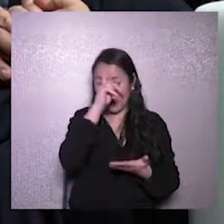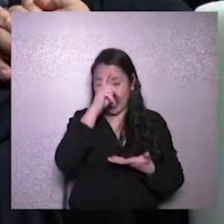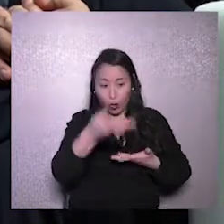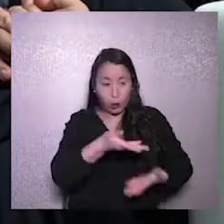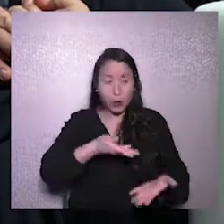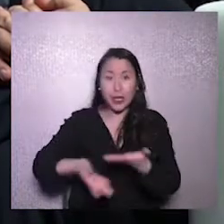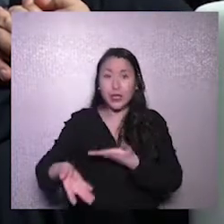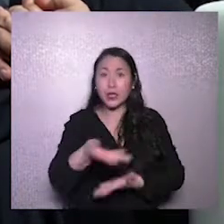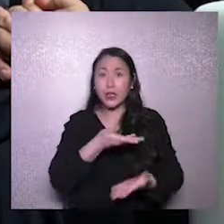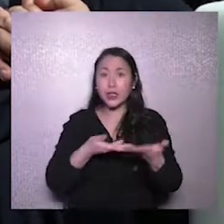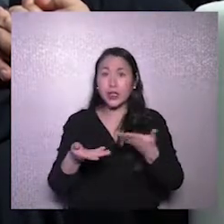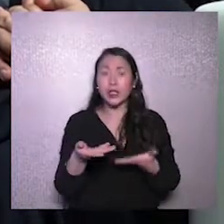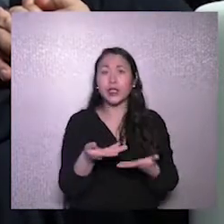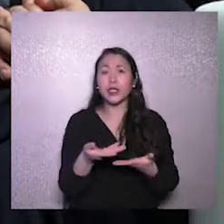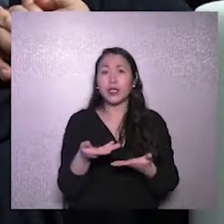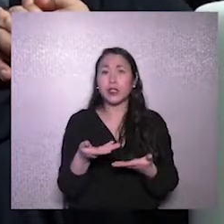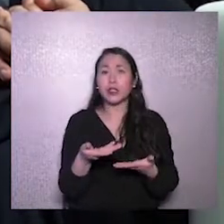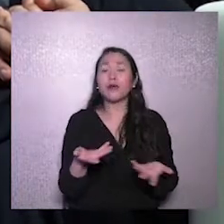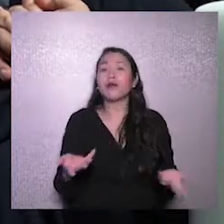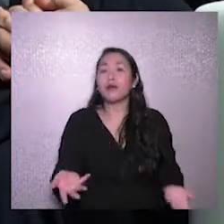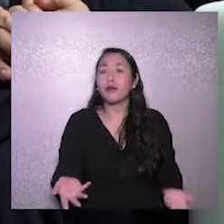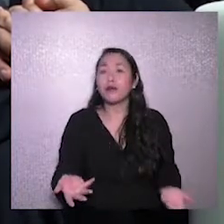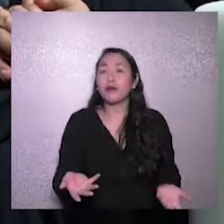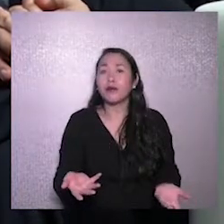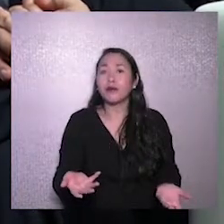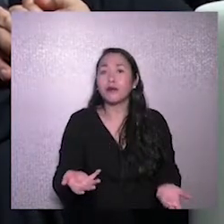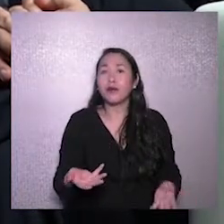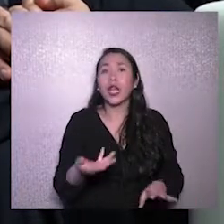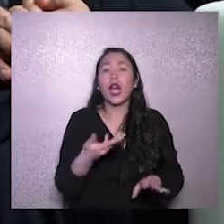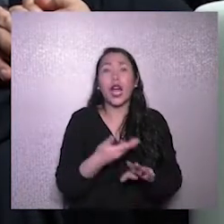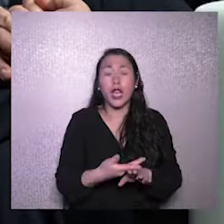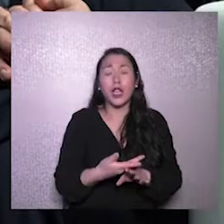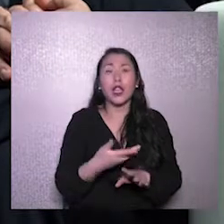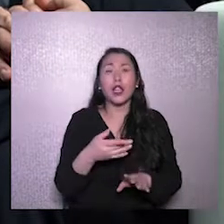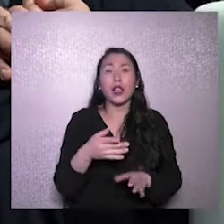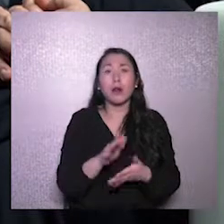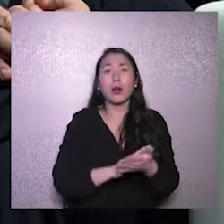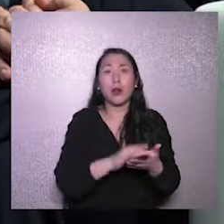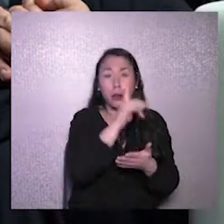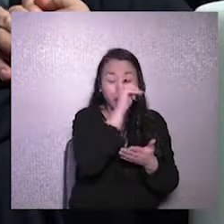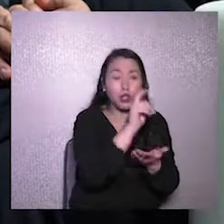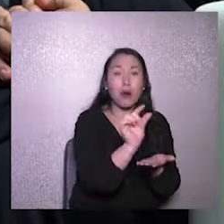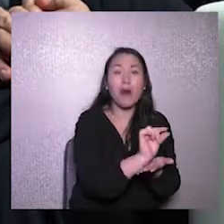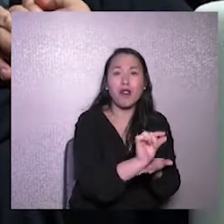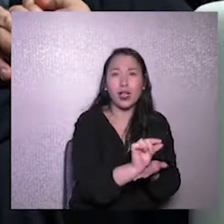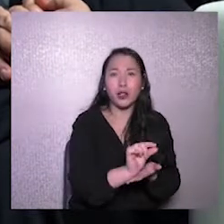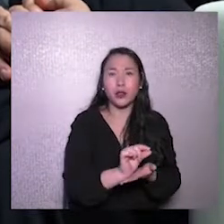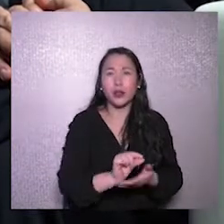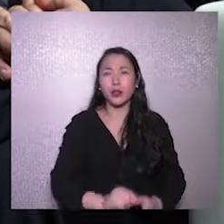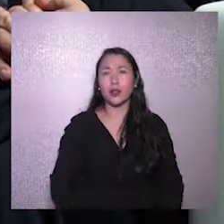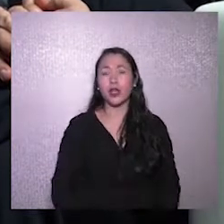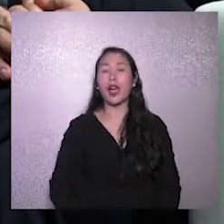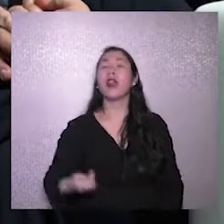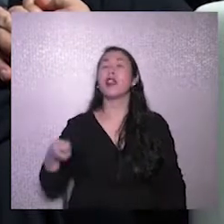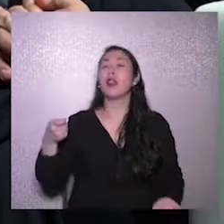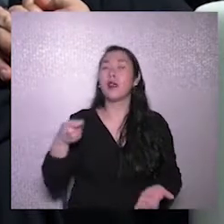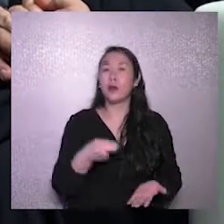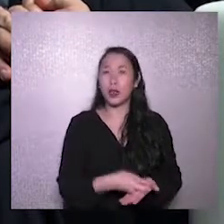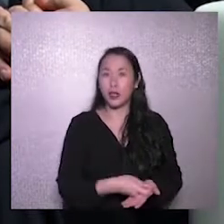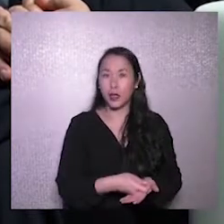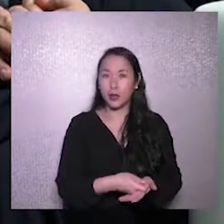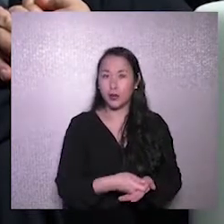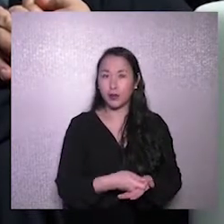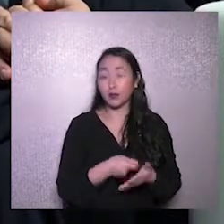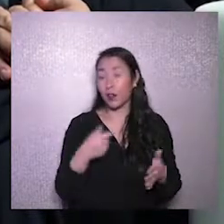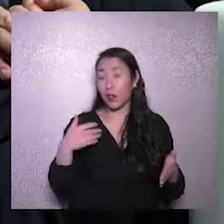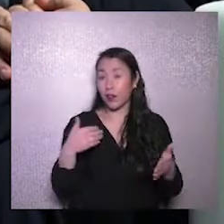¿no? Y por lo tanto hay que invertir en consultorios que son más baratos. Hay que invertir